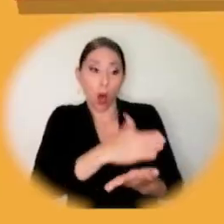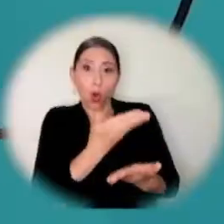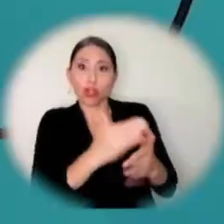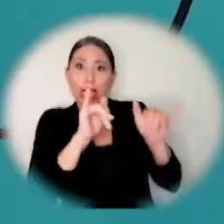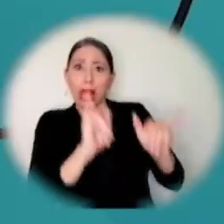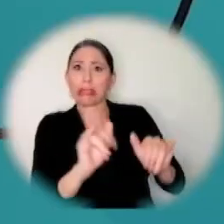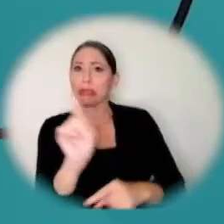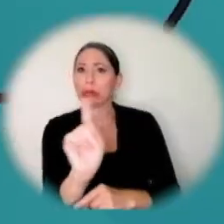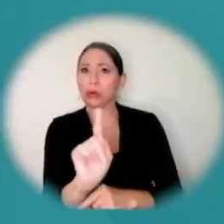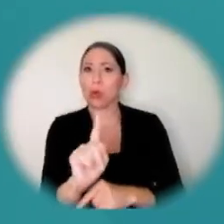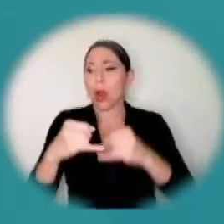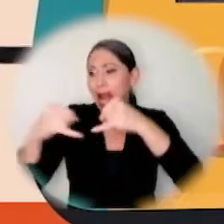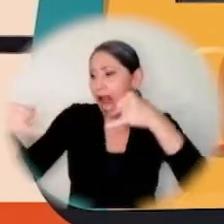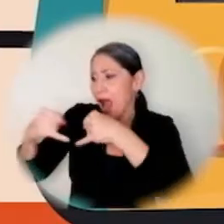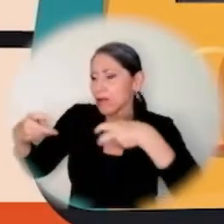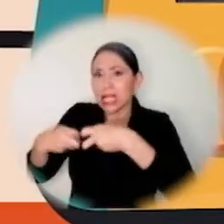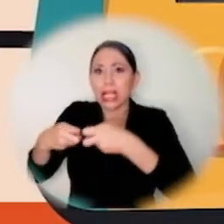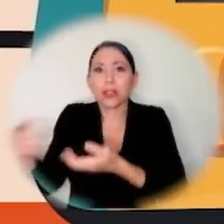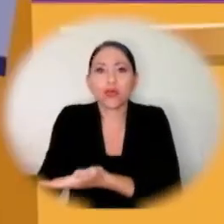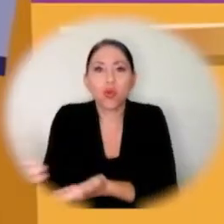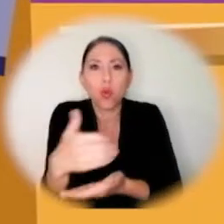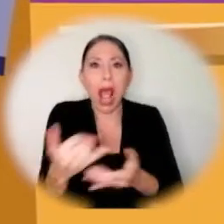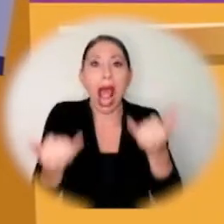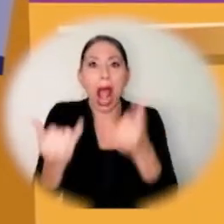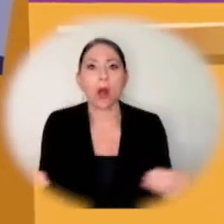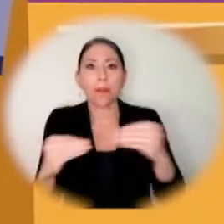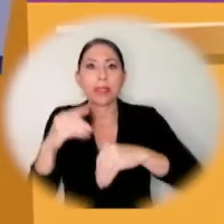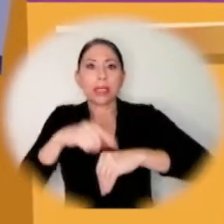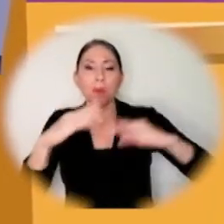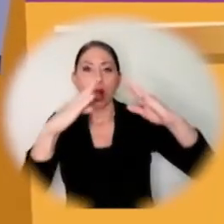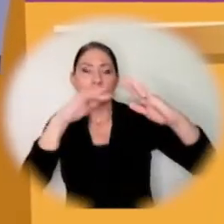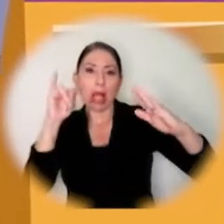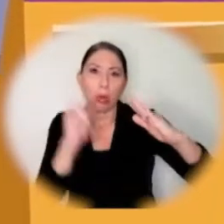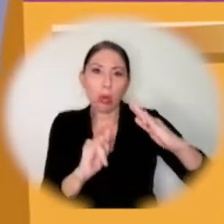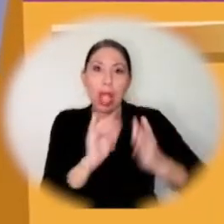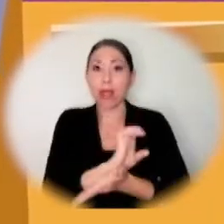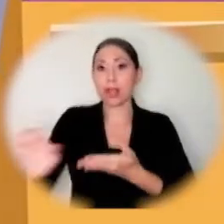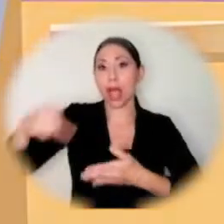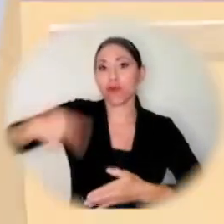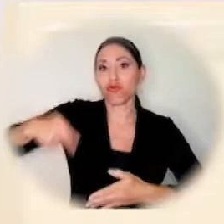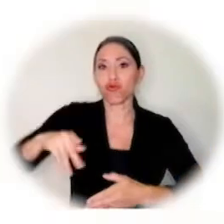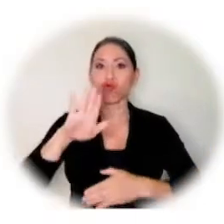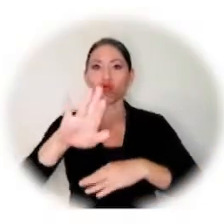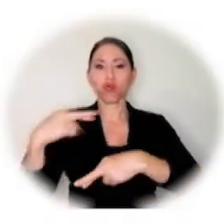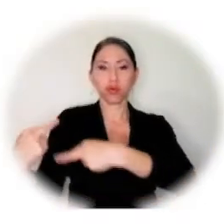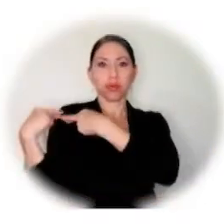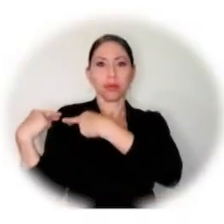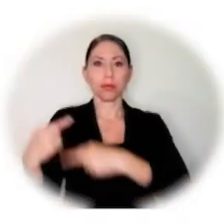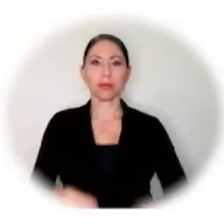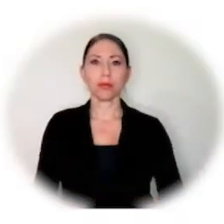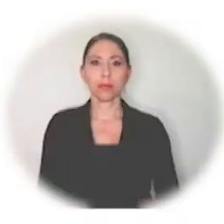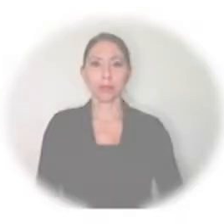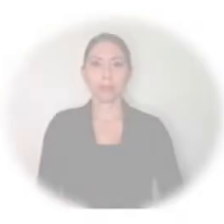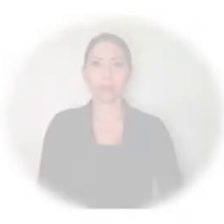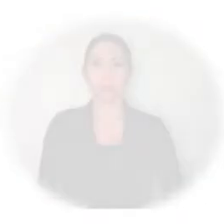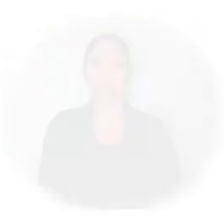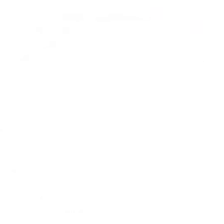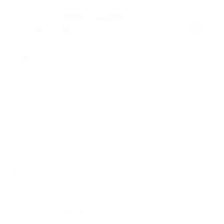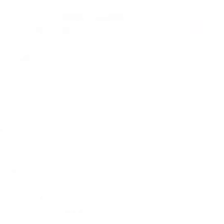cocina y recojan los cables eléctricos. Ahora que están más en casa, evitar los riesgos es su responsabilidad.